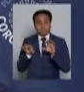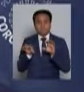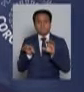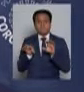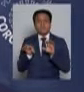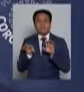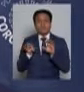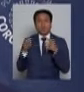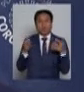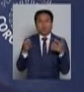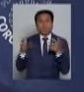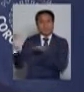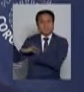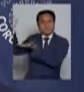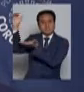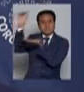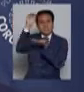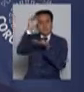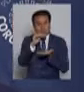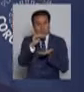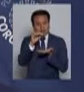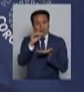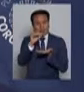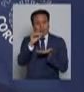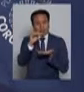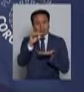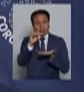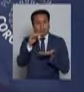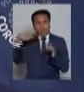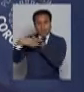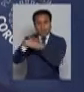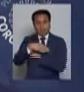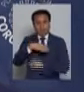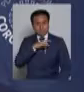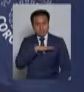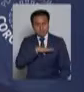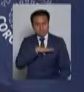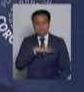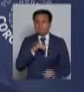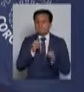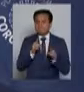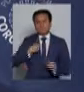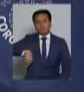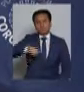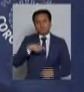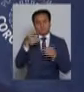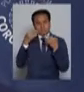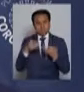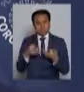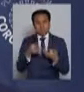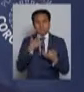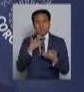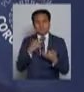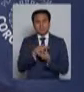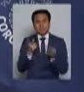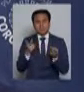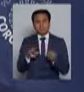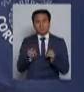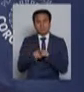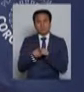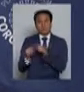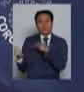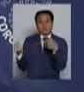vías por las que estos insumos van a ser ingresados al país, hemos decidido, dado que se ha declarado una suerte